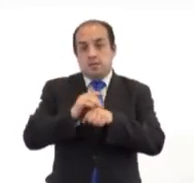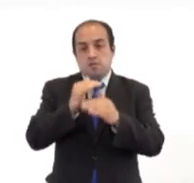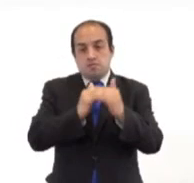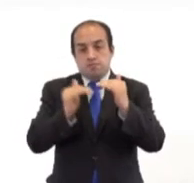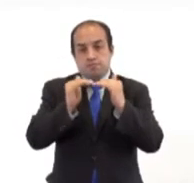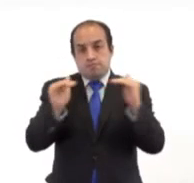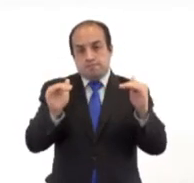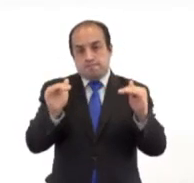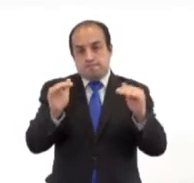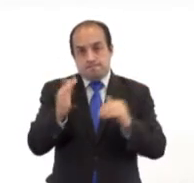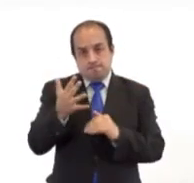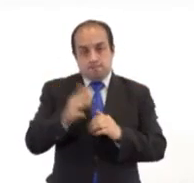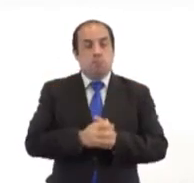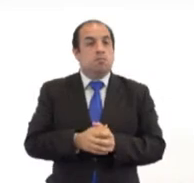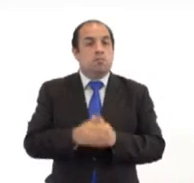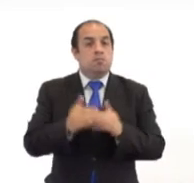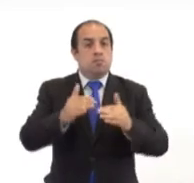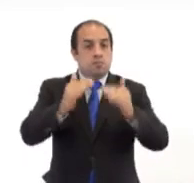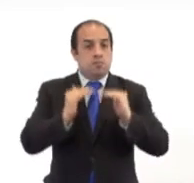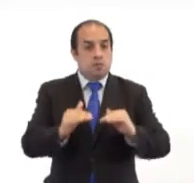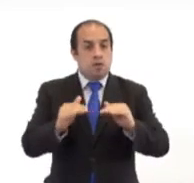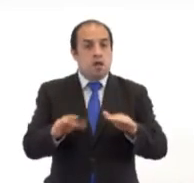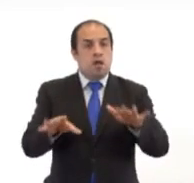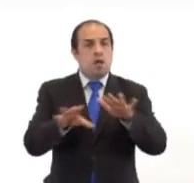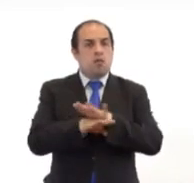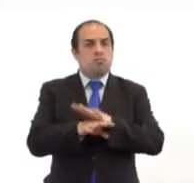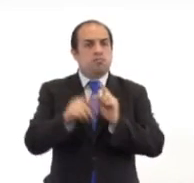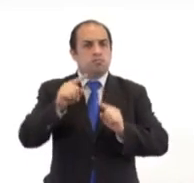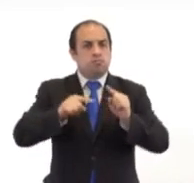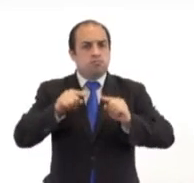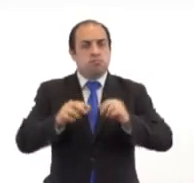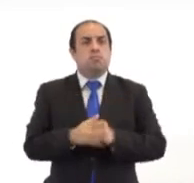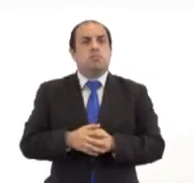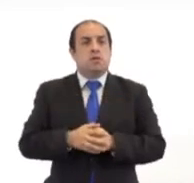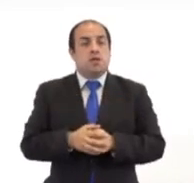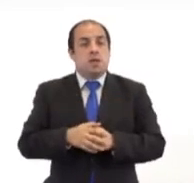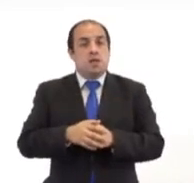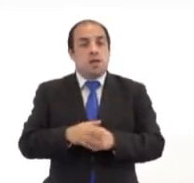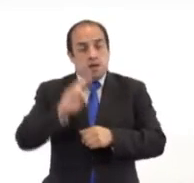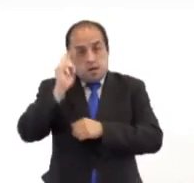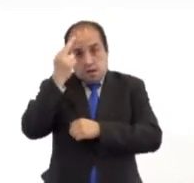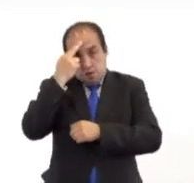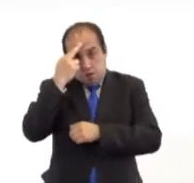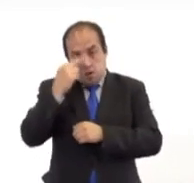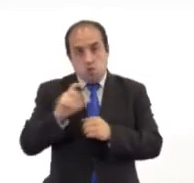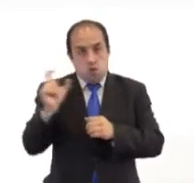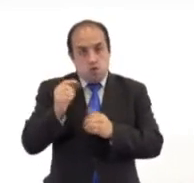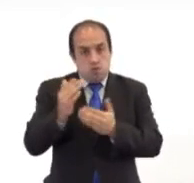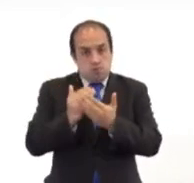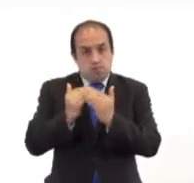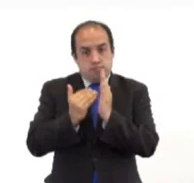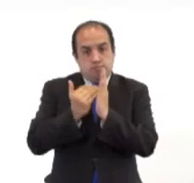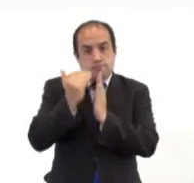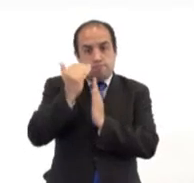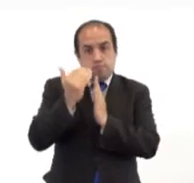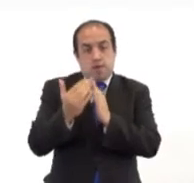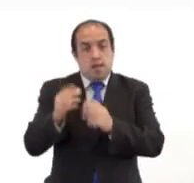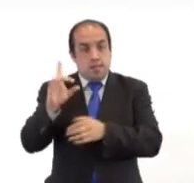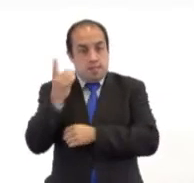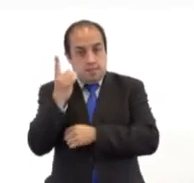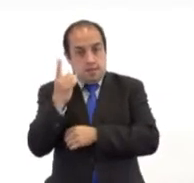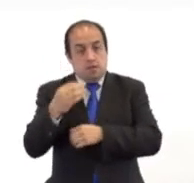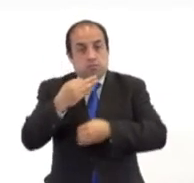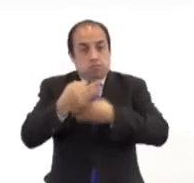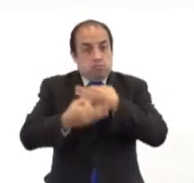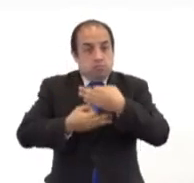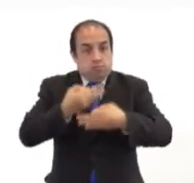Siguiente. La tasa de cambio, como recordarán, durante los momentos más álgidos de crecimiento, durante prácticamente todo diciembre y la primera quincena de